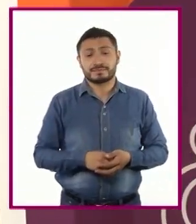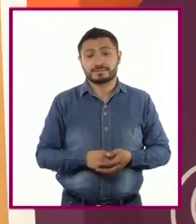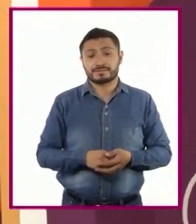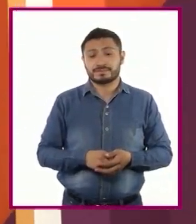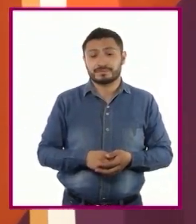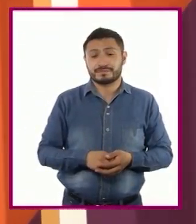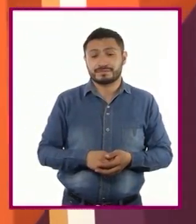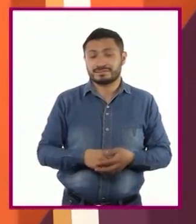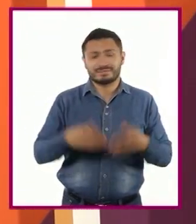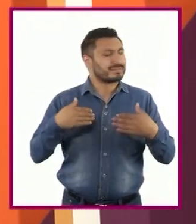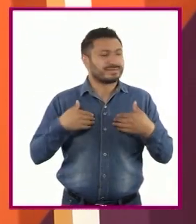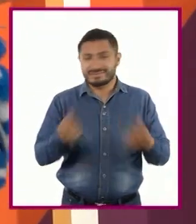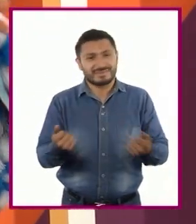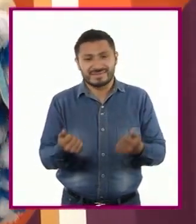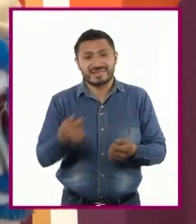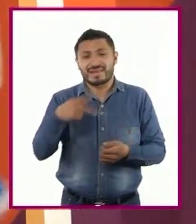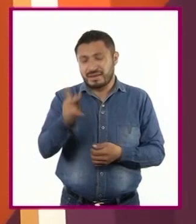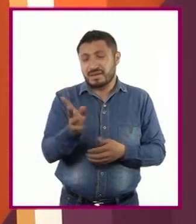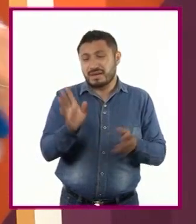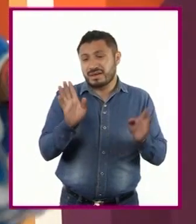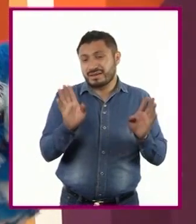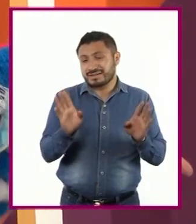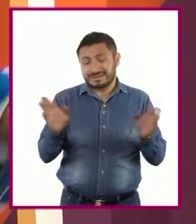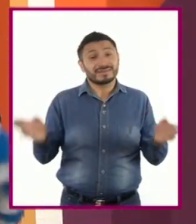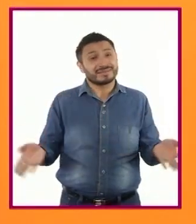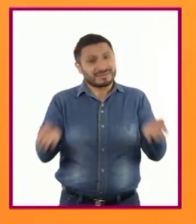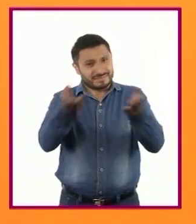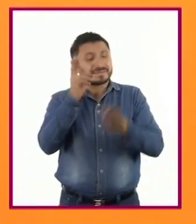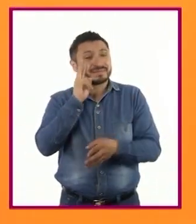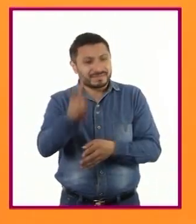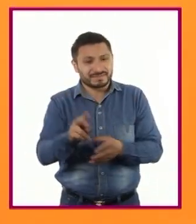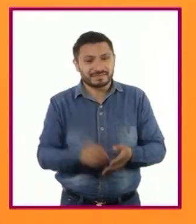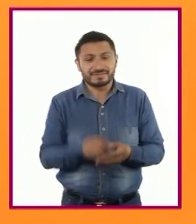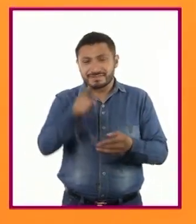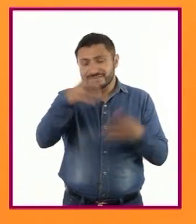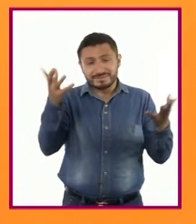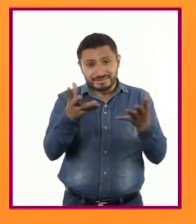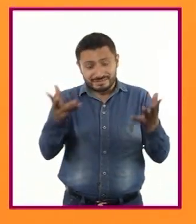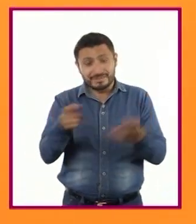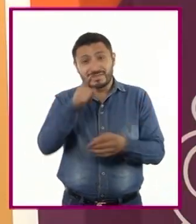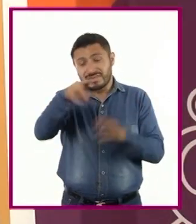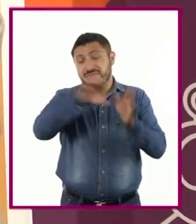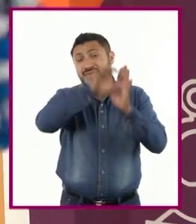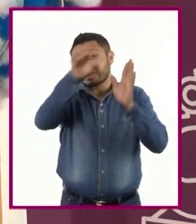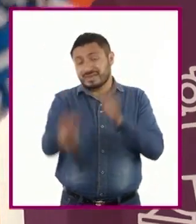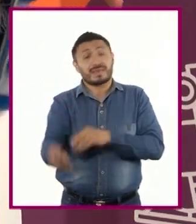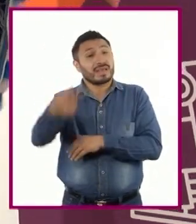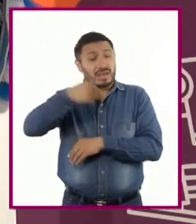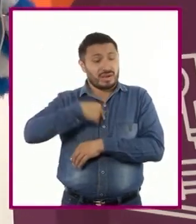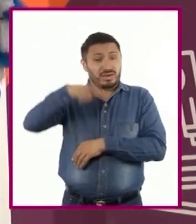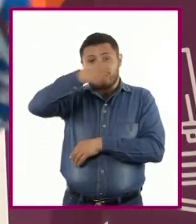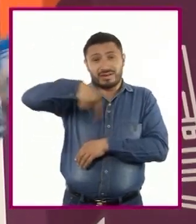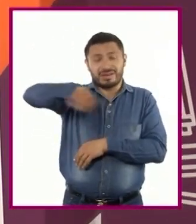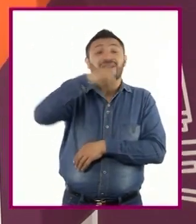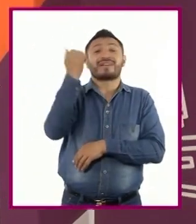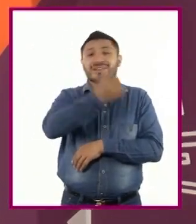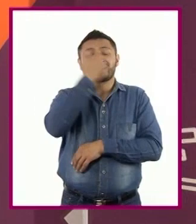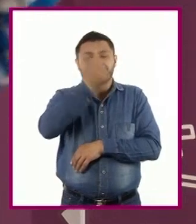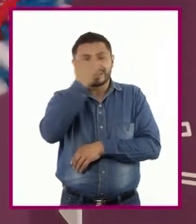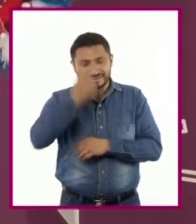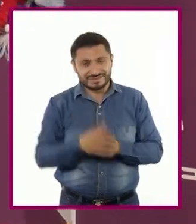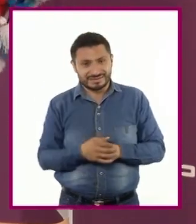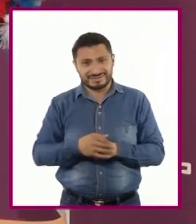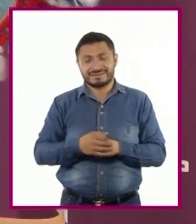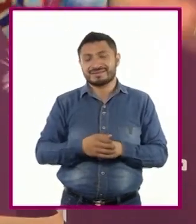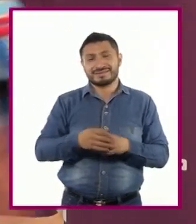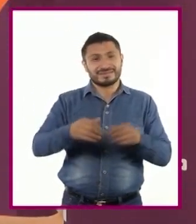no te entiendo muy bien, pero vamos a ver. Hazlo. Y con tu ejemplo, tanto yo como nuestras alumnas y alumnos,